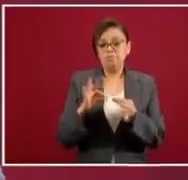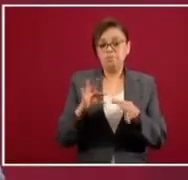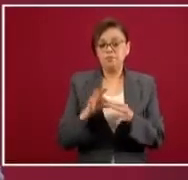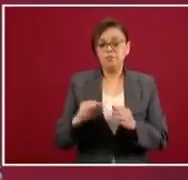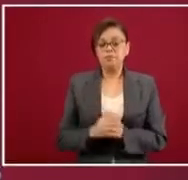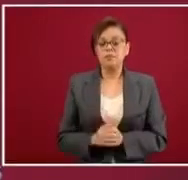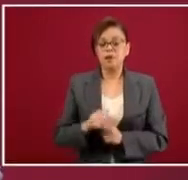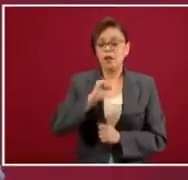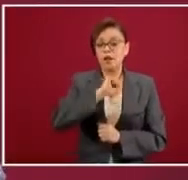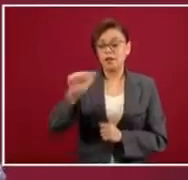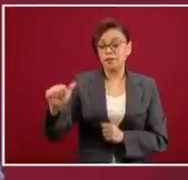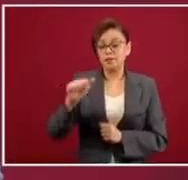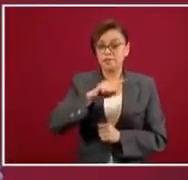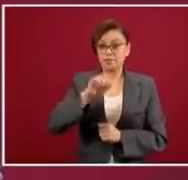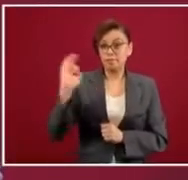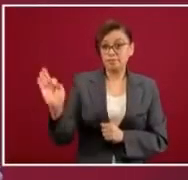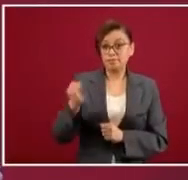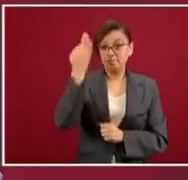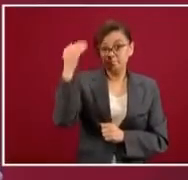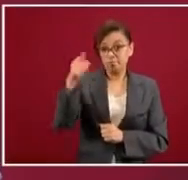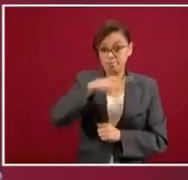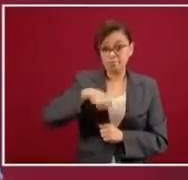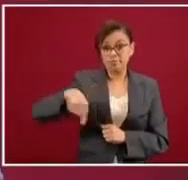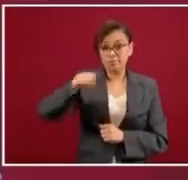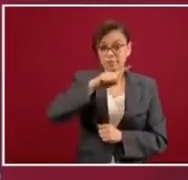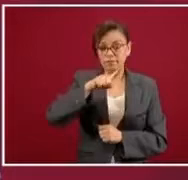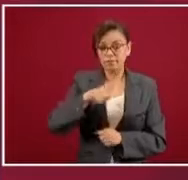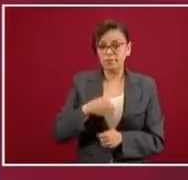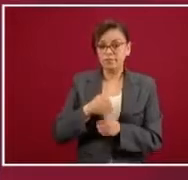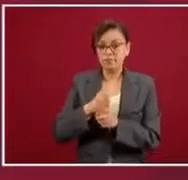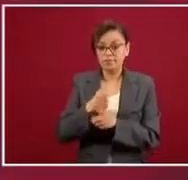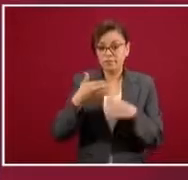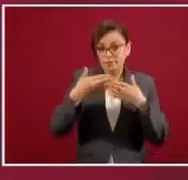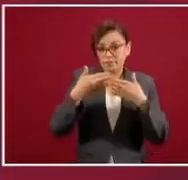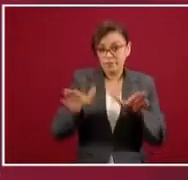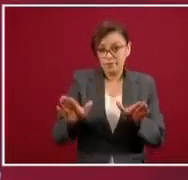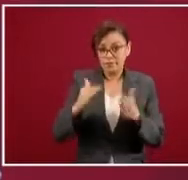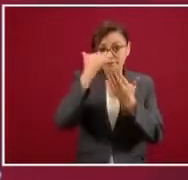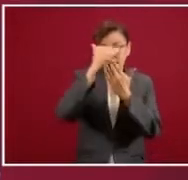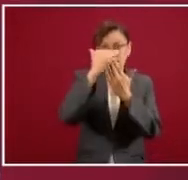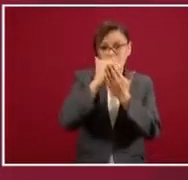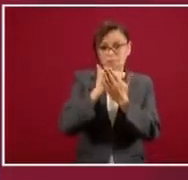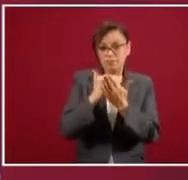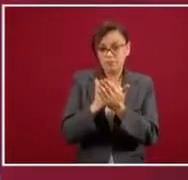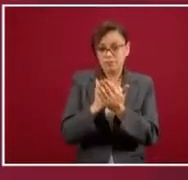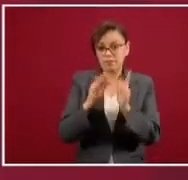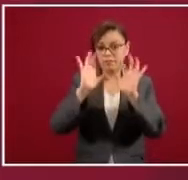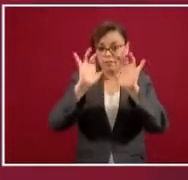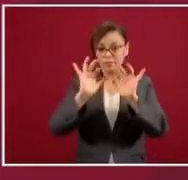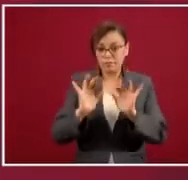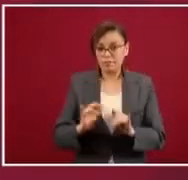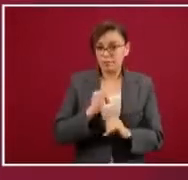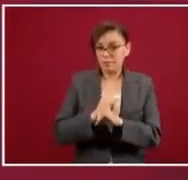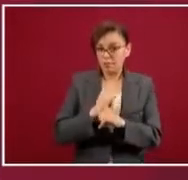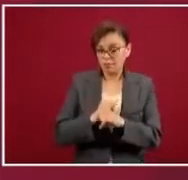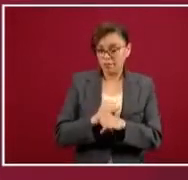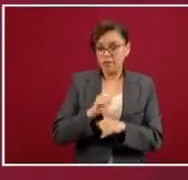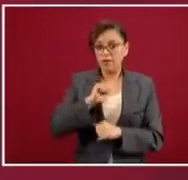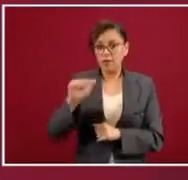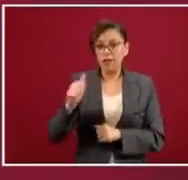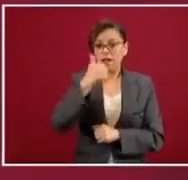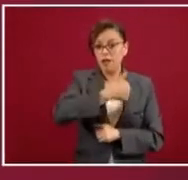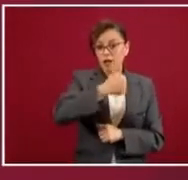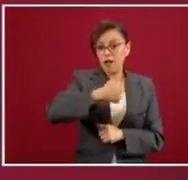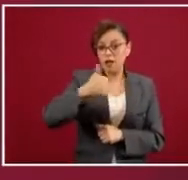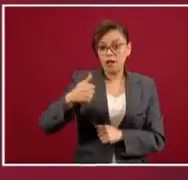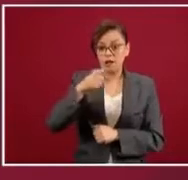el nivel federal tenemos nosotros acceso a la base de datos completa, la puntualidad de cada uno de los casos la tiene